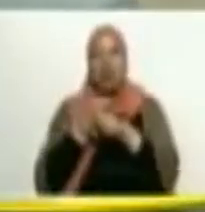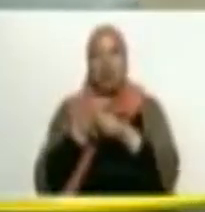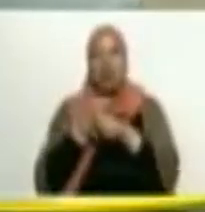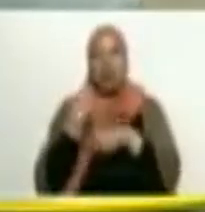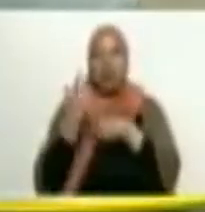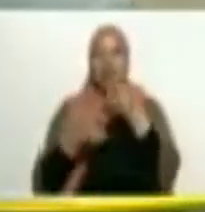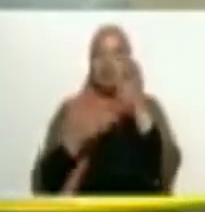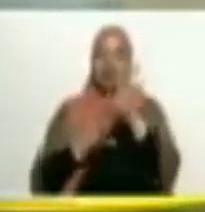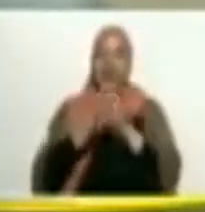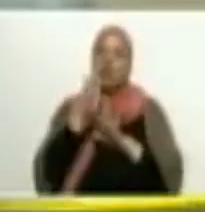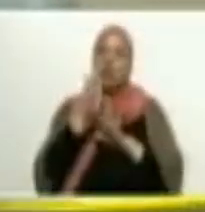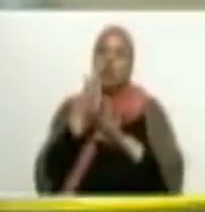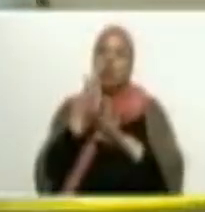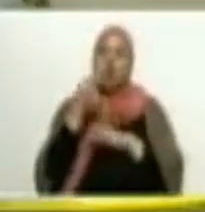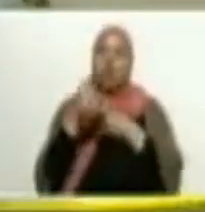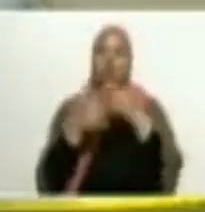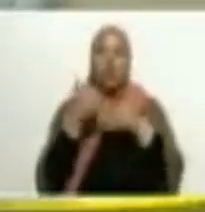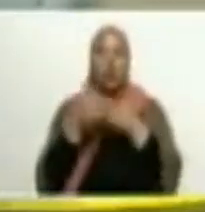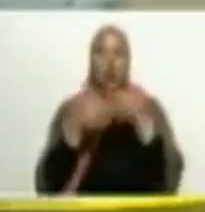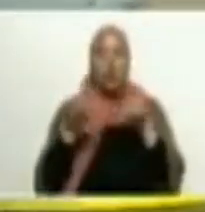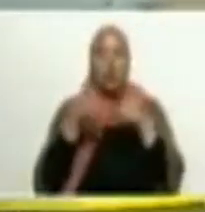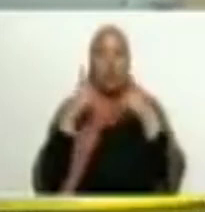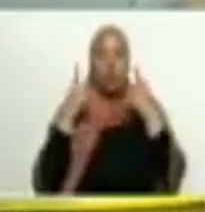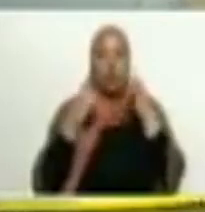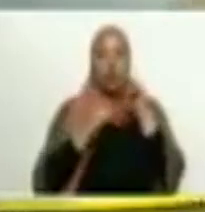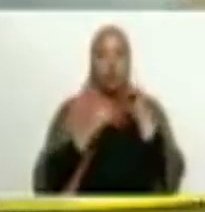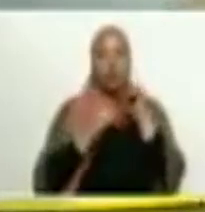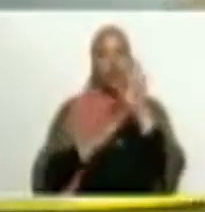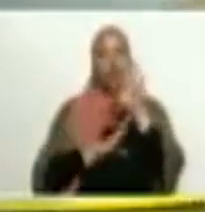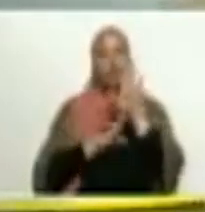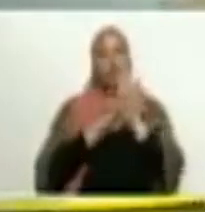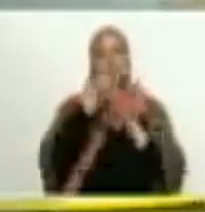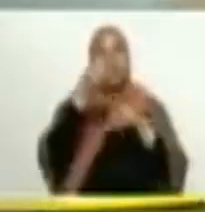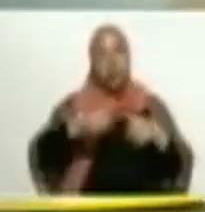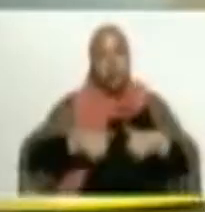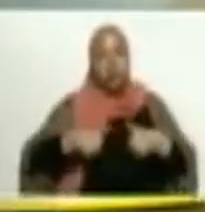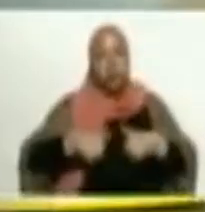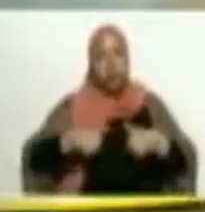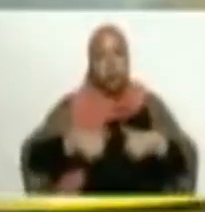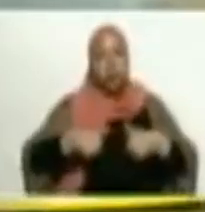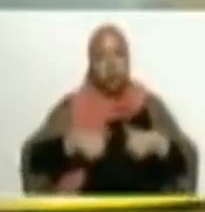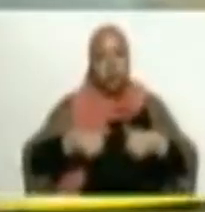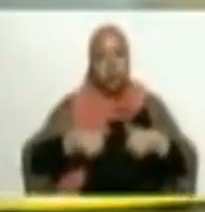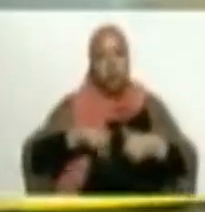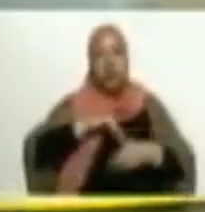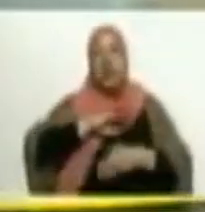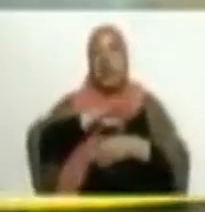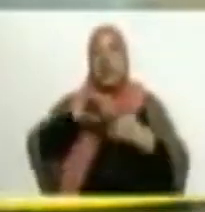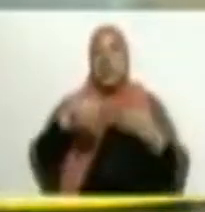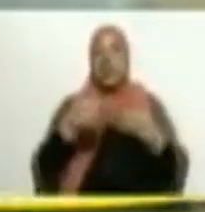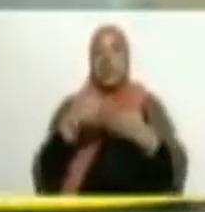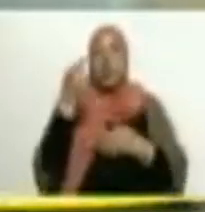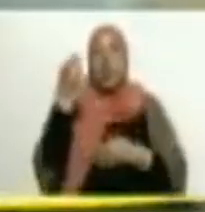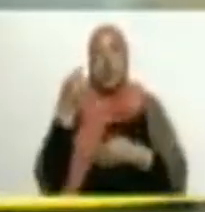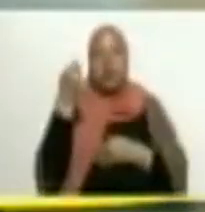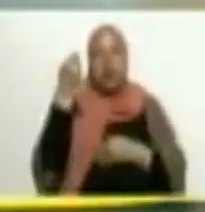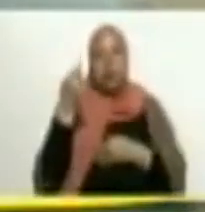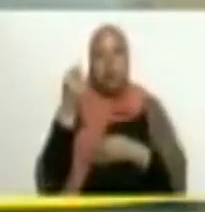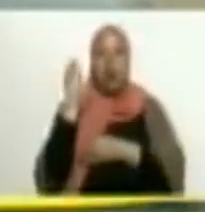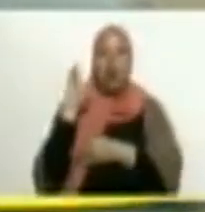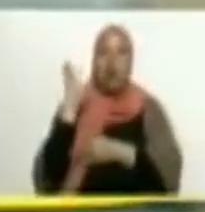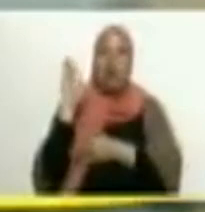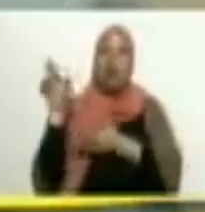Hemos avanzado bastante desde La Guaira porque ha sido un esfuerzo colectivo desde el Parlamento, desde la Asamblea